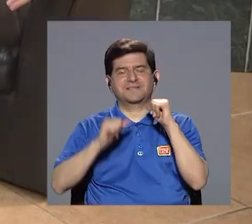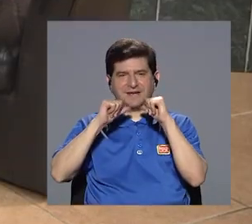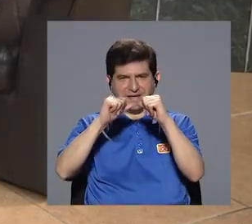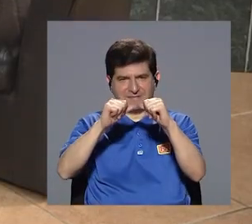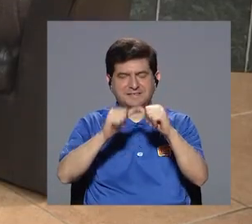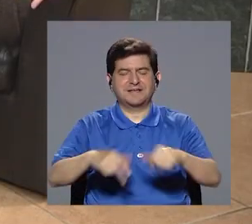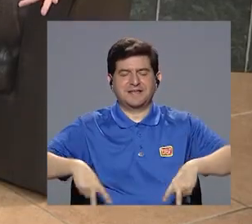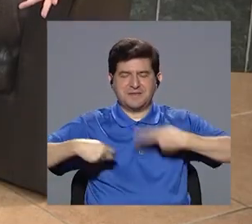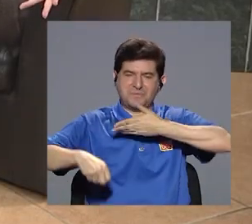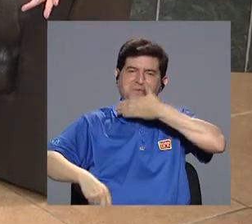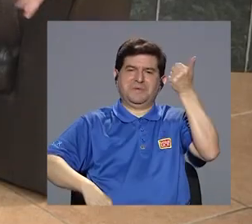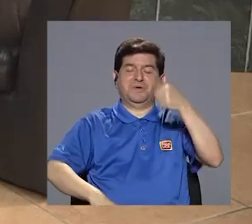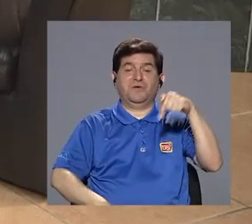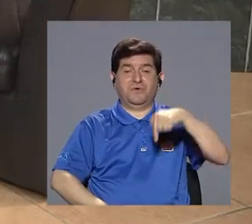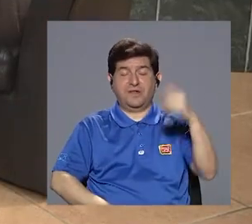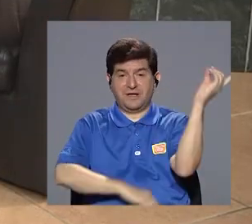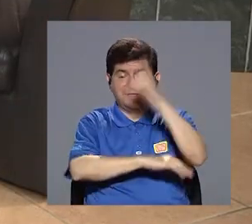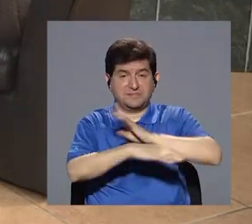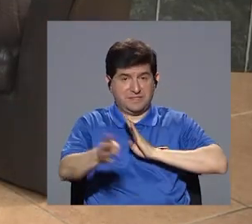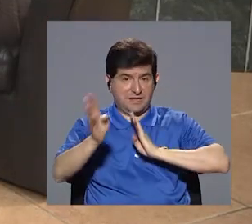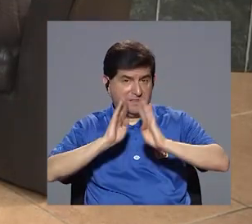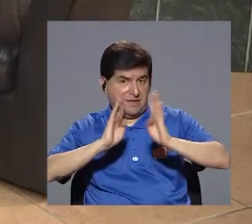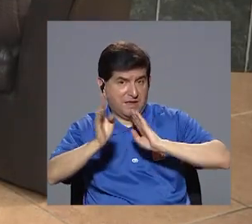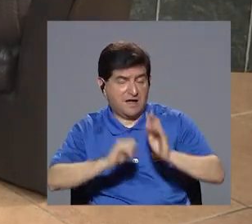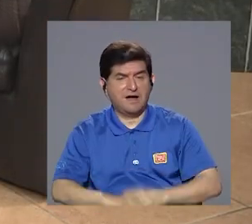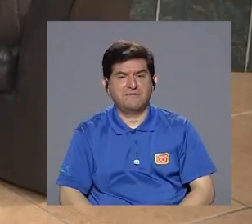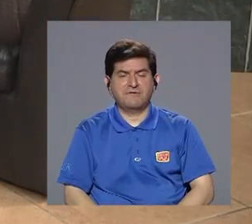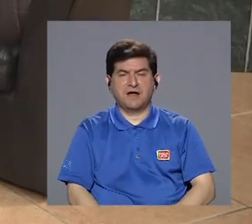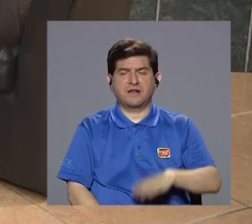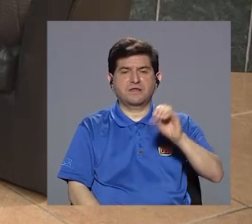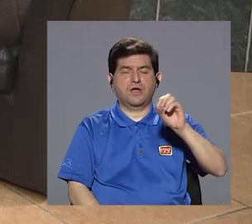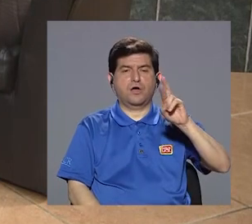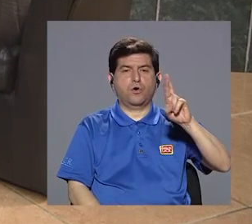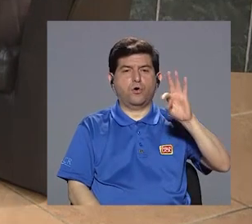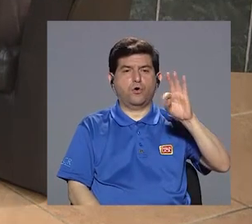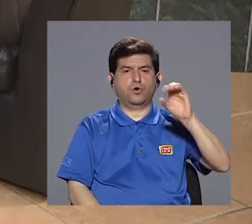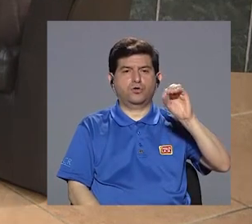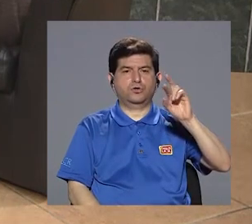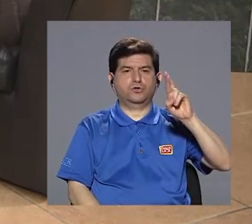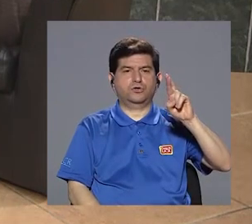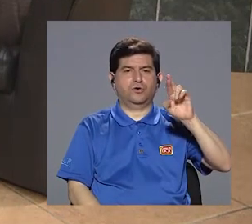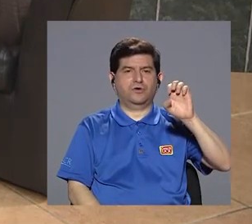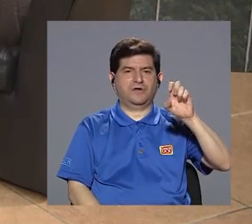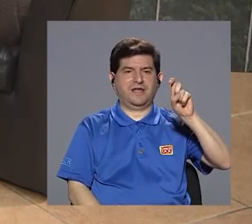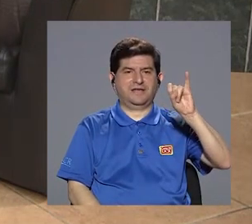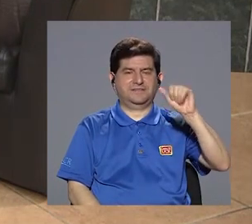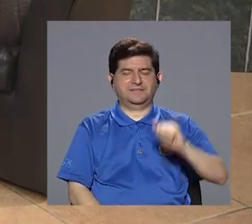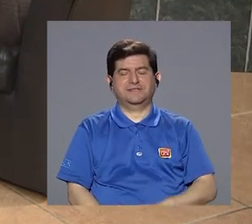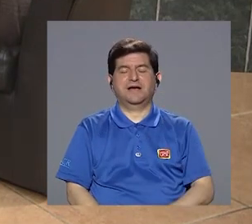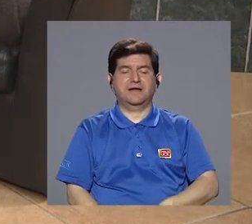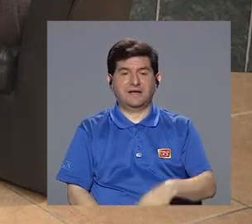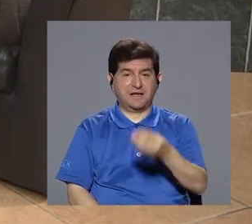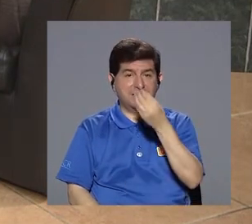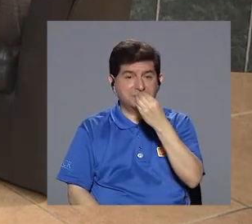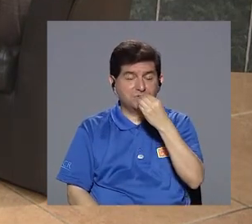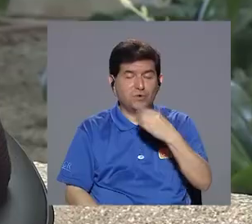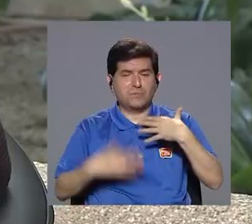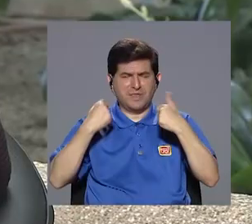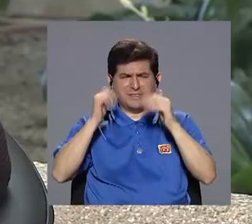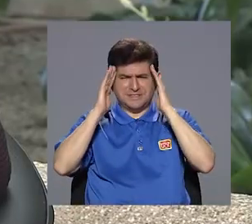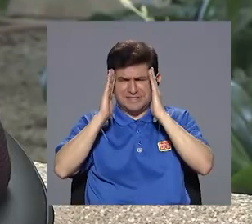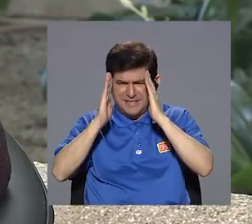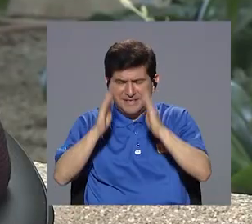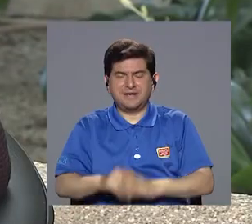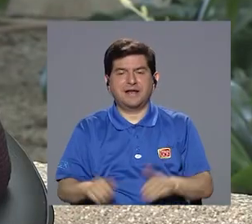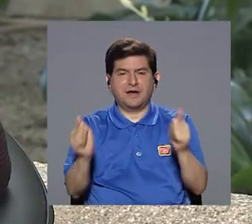Gracias por continuar con Vivir Mejor. Estamos conversando el día de hoy acerca de la ortorexia, que es esta obsesión por la comida sana, con la profesora,